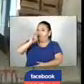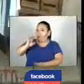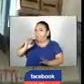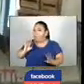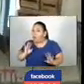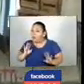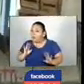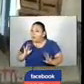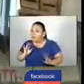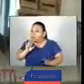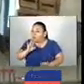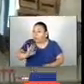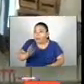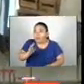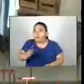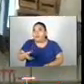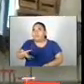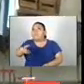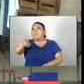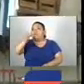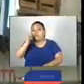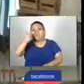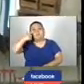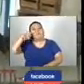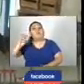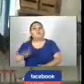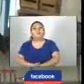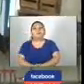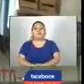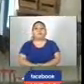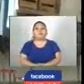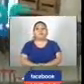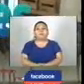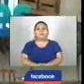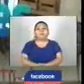como todos los nunca se llegan, ahora tocó.